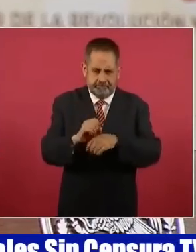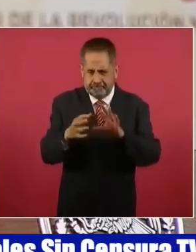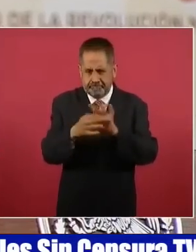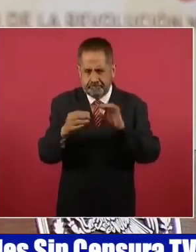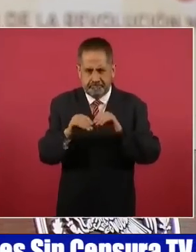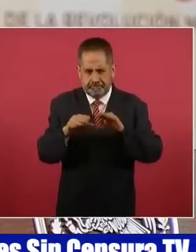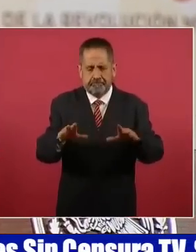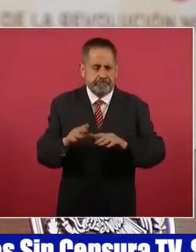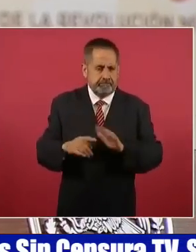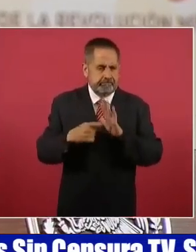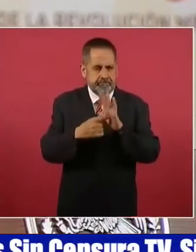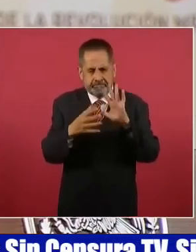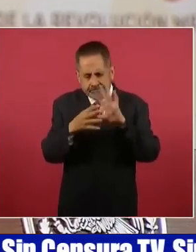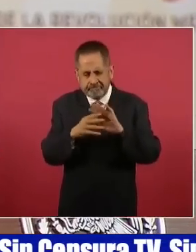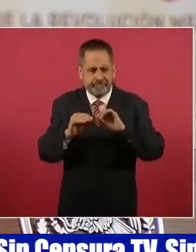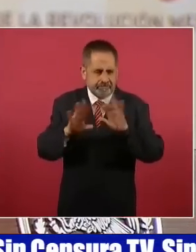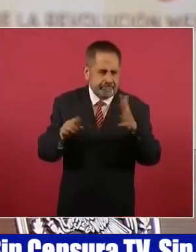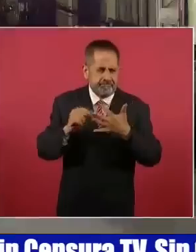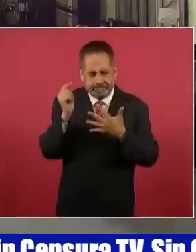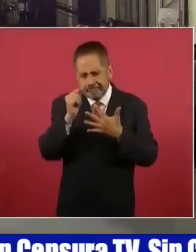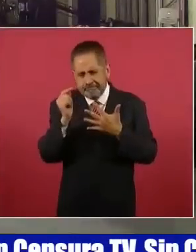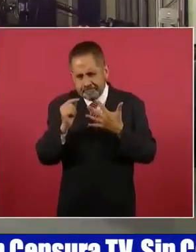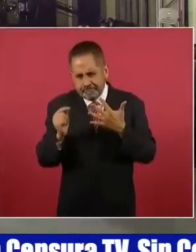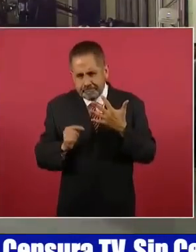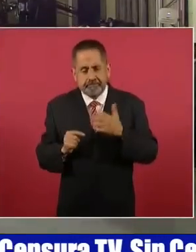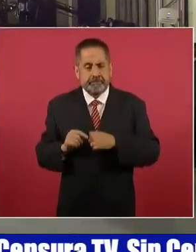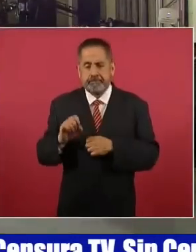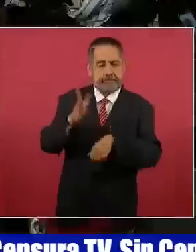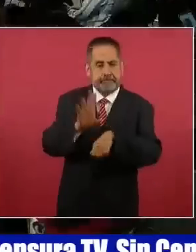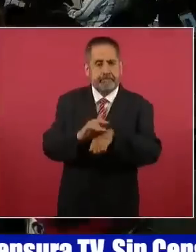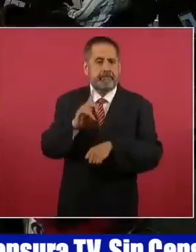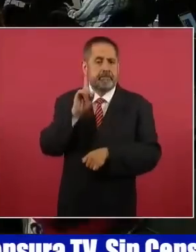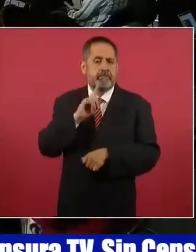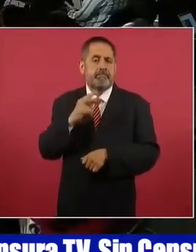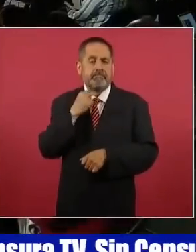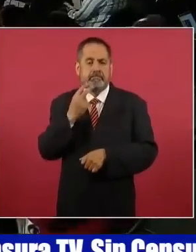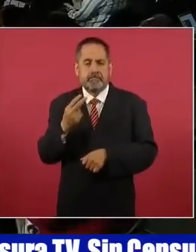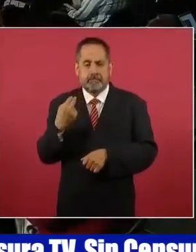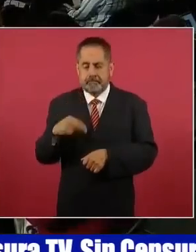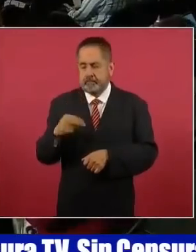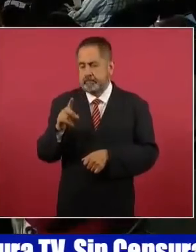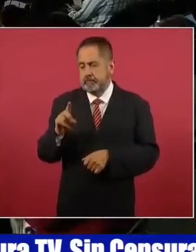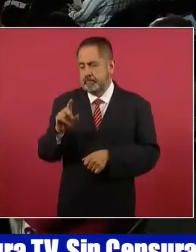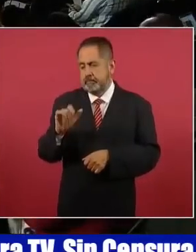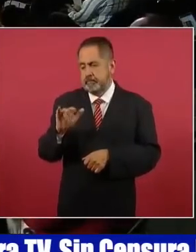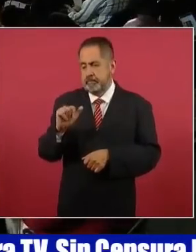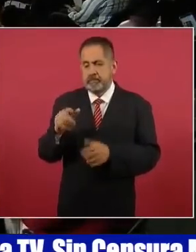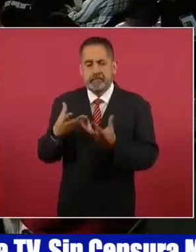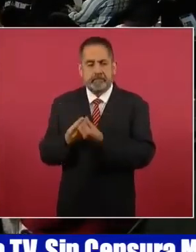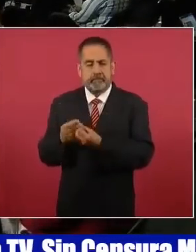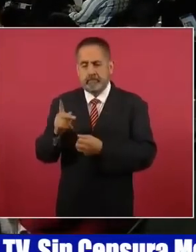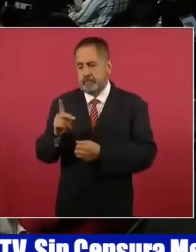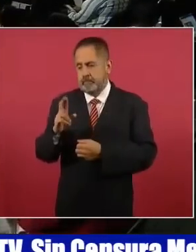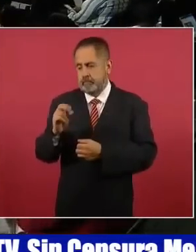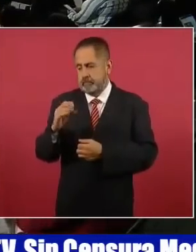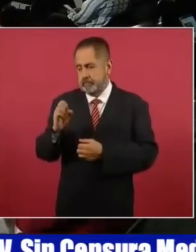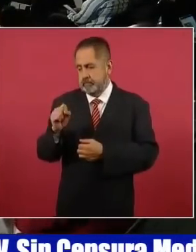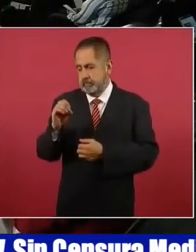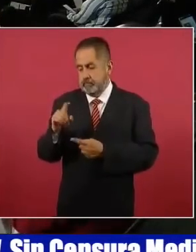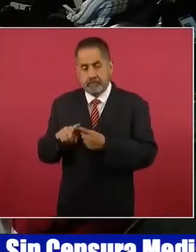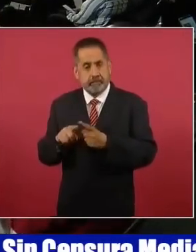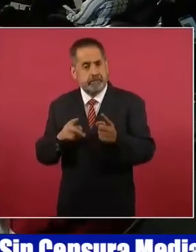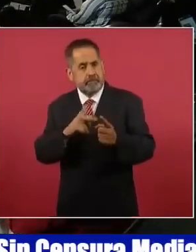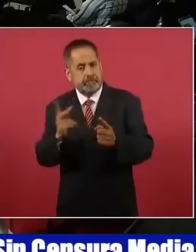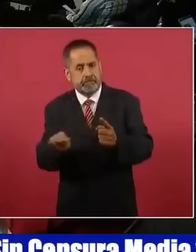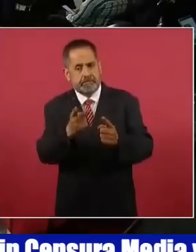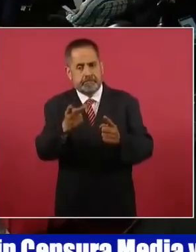dice que pues los periodistas no pueden tener algún tipo de ideología y etcétera, ¿no? Que no pueden hacer algún tipo de determinación. Pero